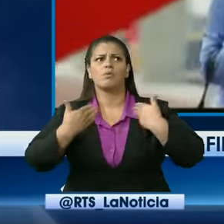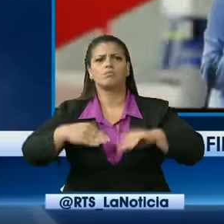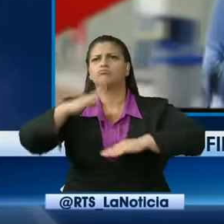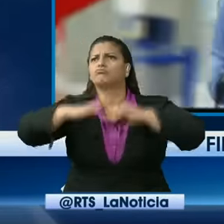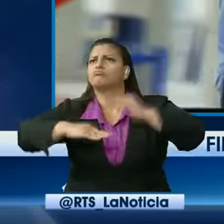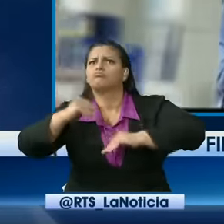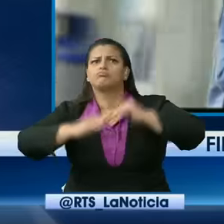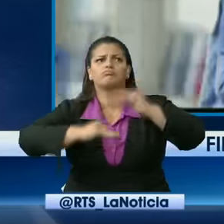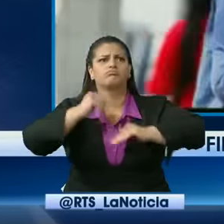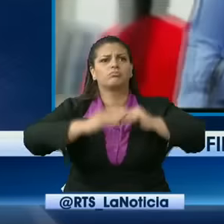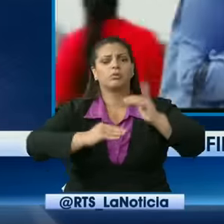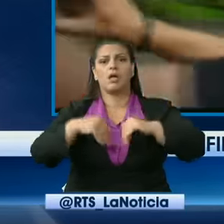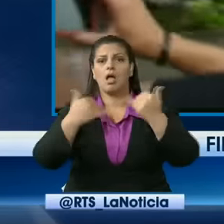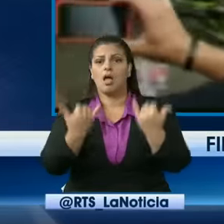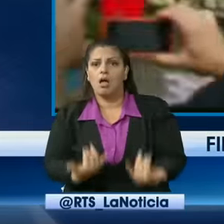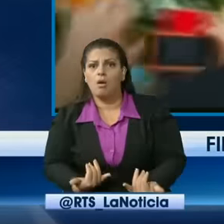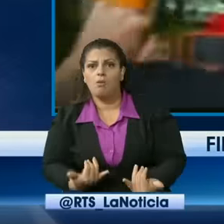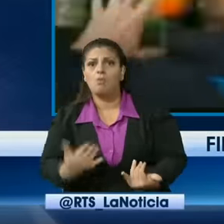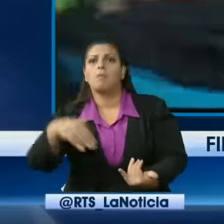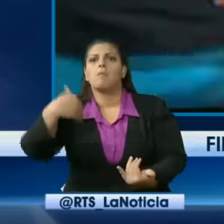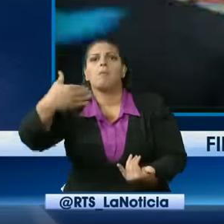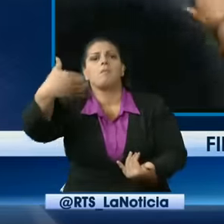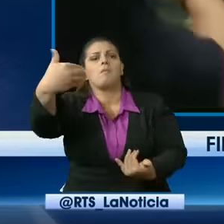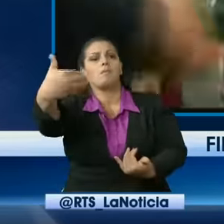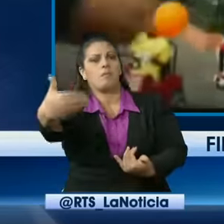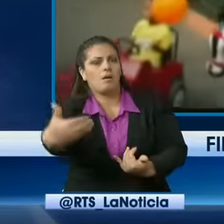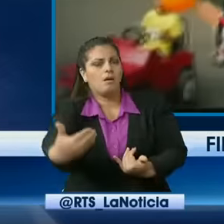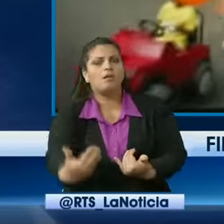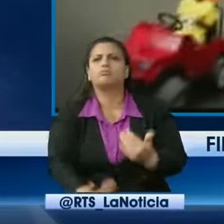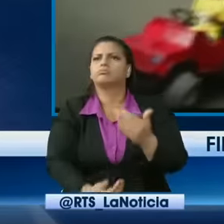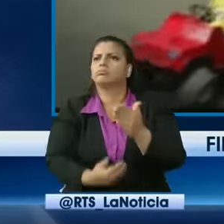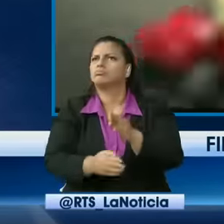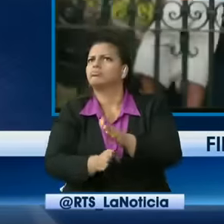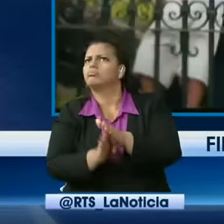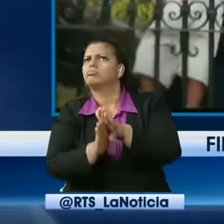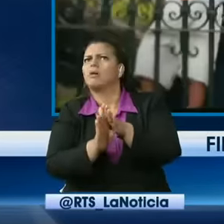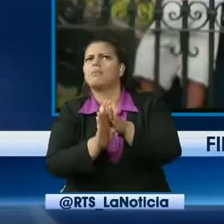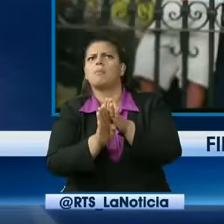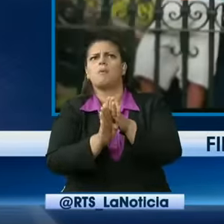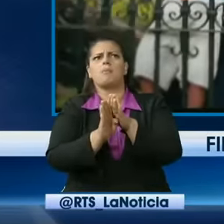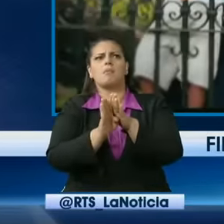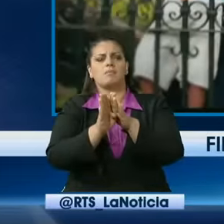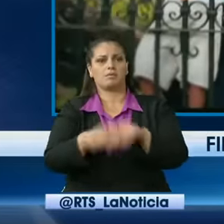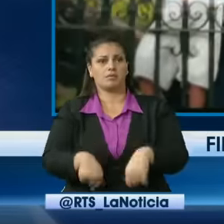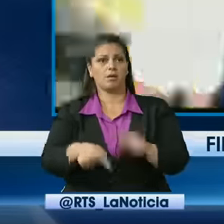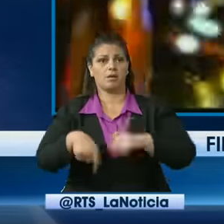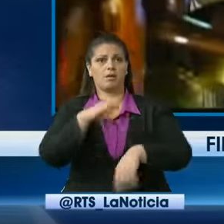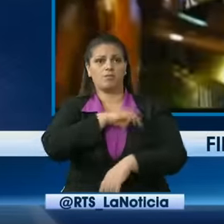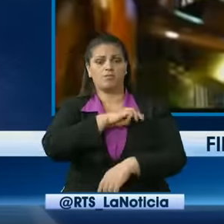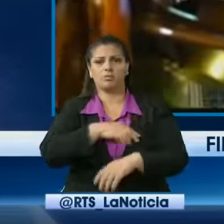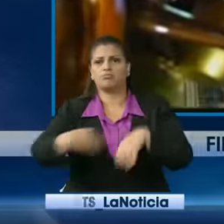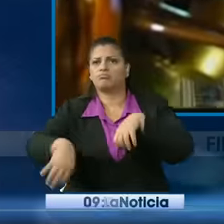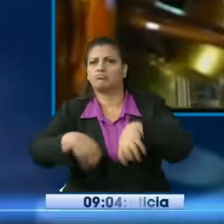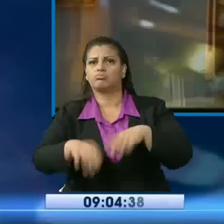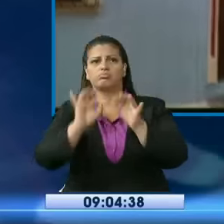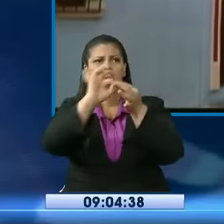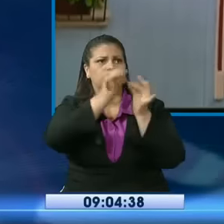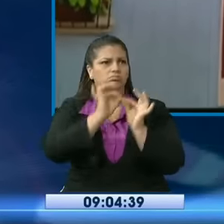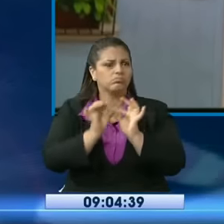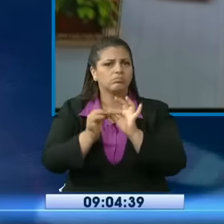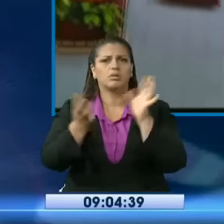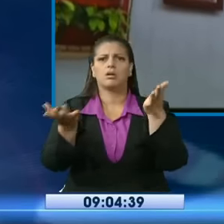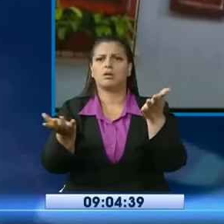los otros años, ¿no? Por supuesto, esta es una administración que ese es uno de los retos, regenerar, construir, también